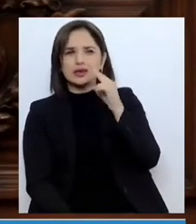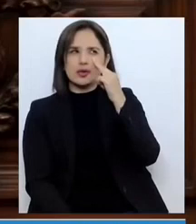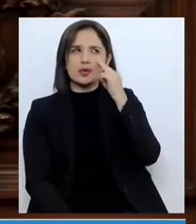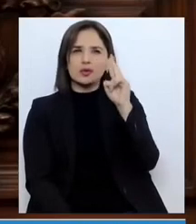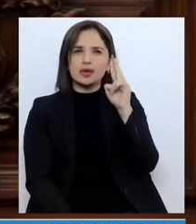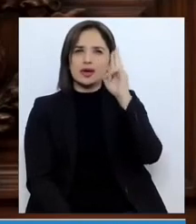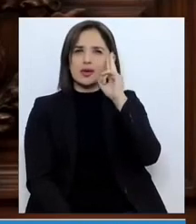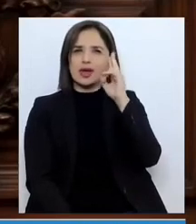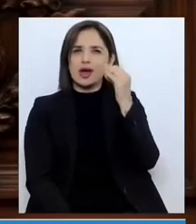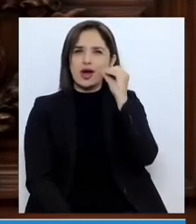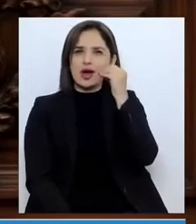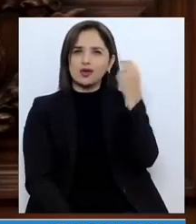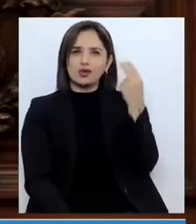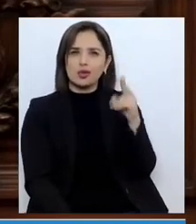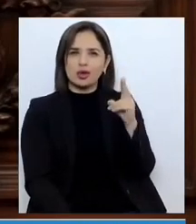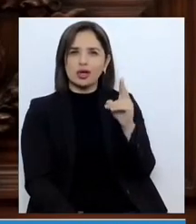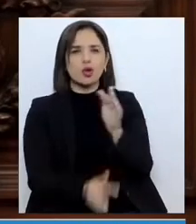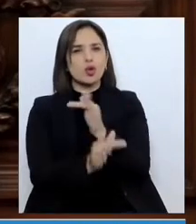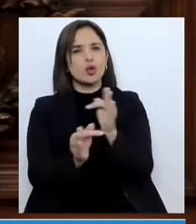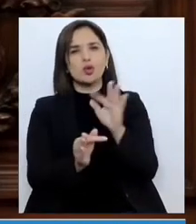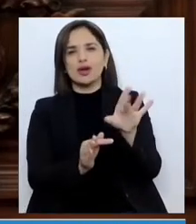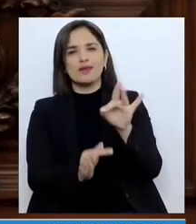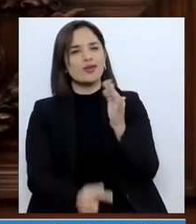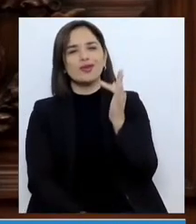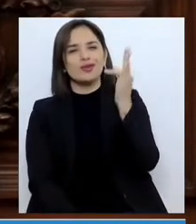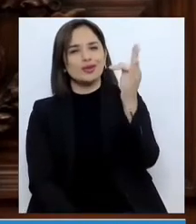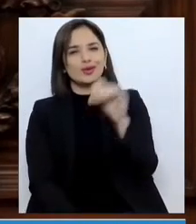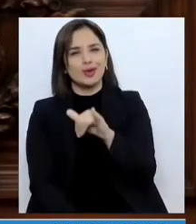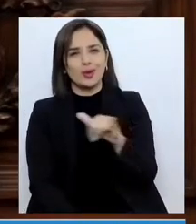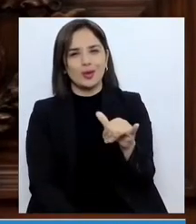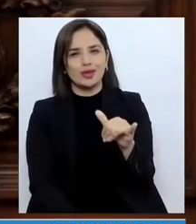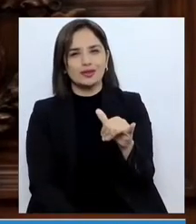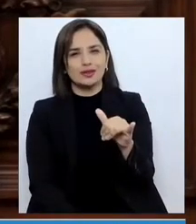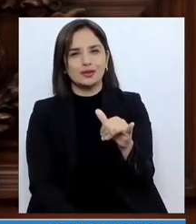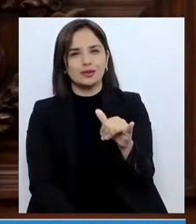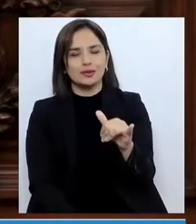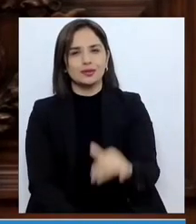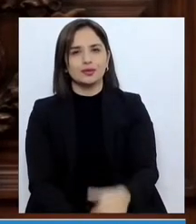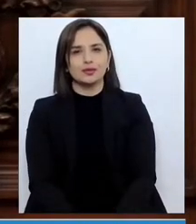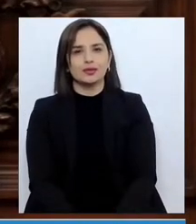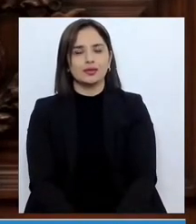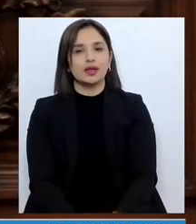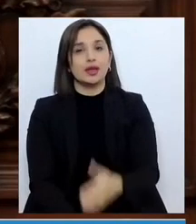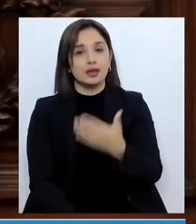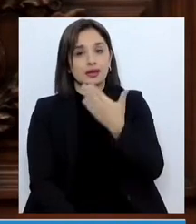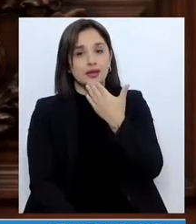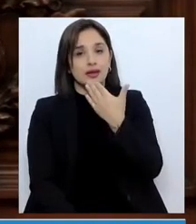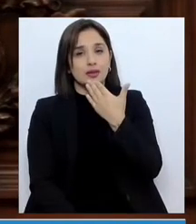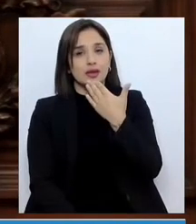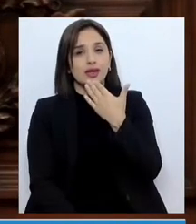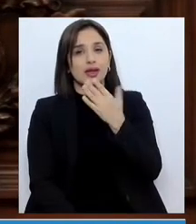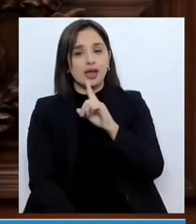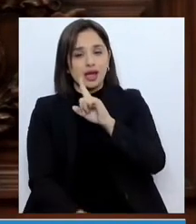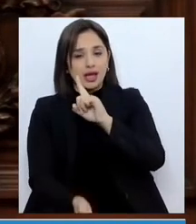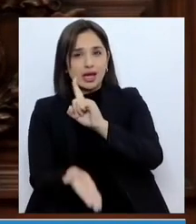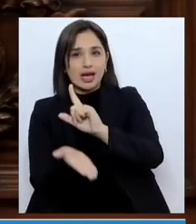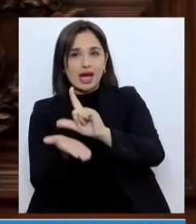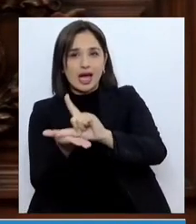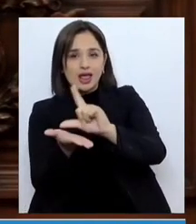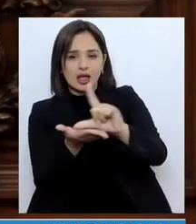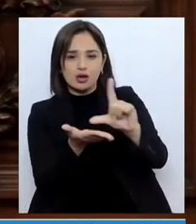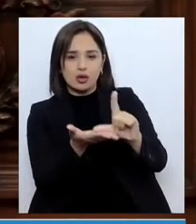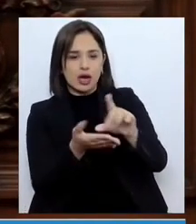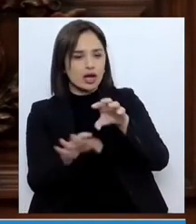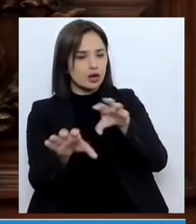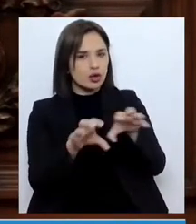nunca encontrará su futuro. Carl Jung afirma que cada lugar, cada objeto contiene